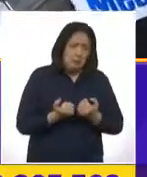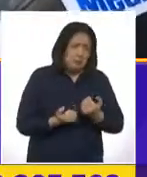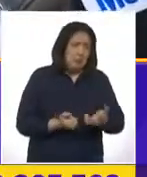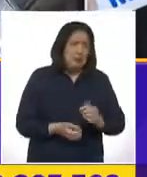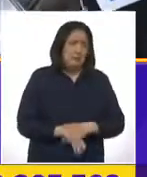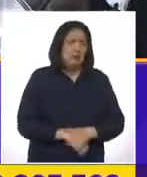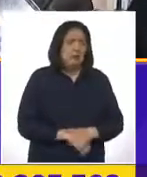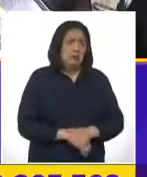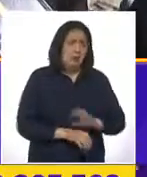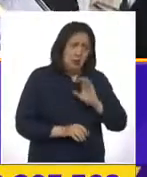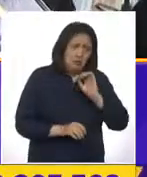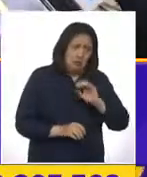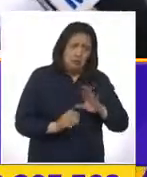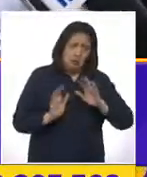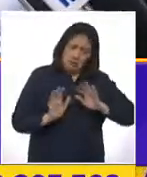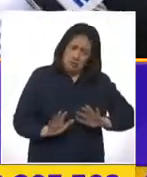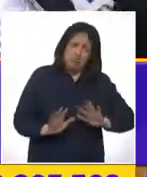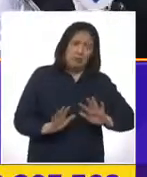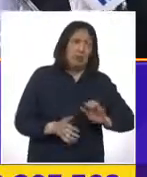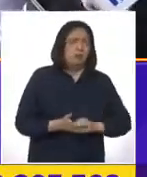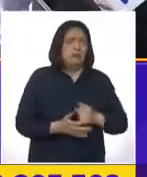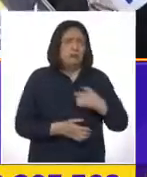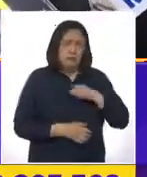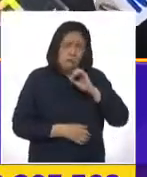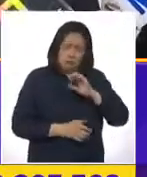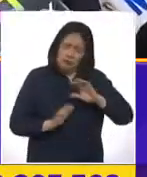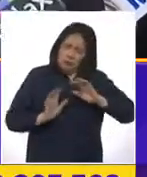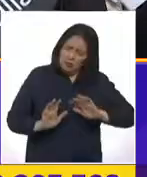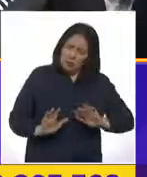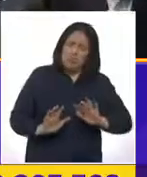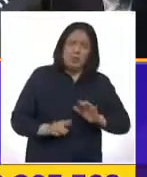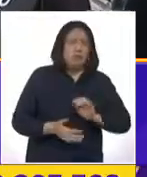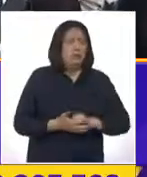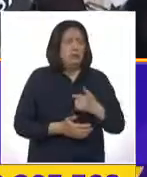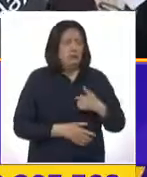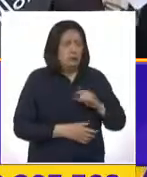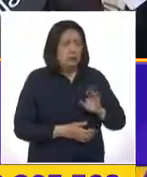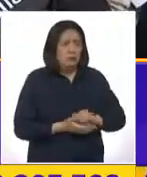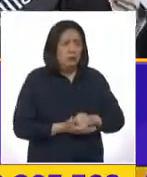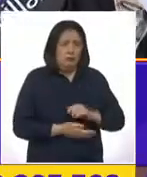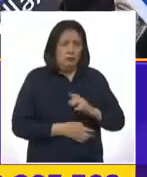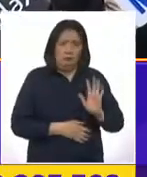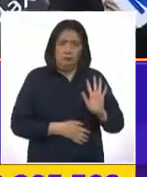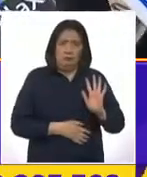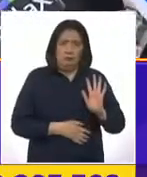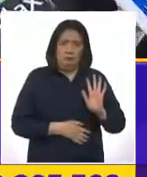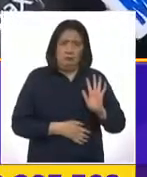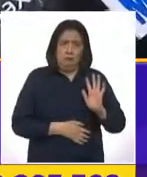con él, ¿no? A decir tranquilo, bueno, yo le dije tranquilo, ¿no? ¿No? Entonces ahí es donde